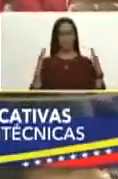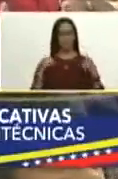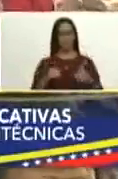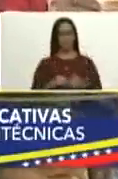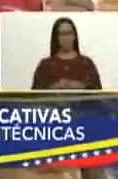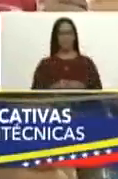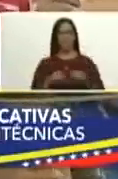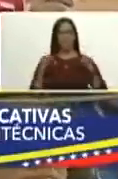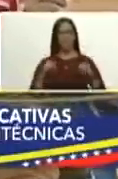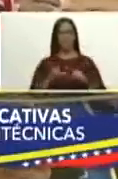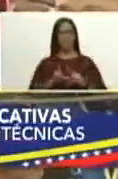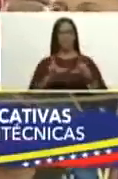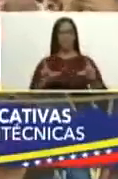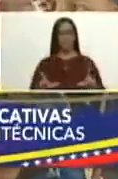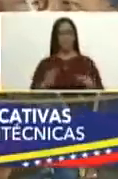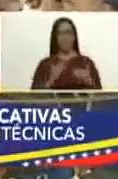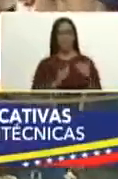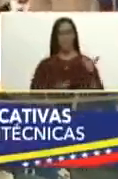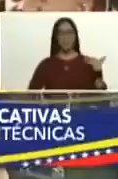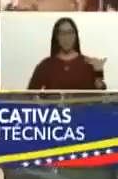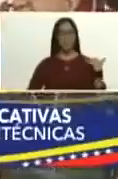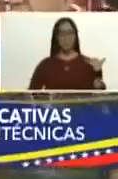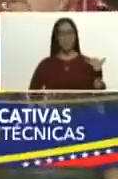Estos certificados, presidente,